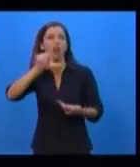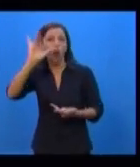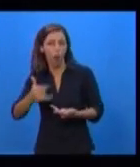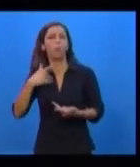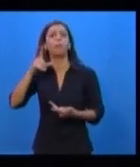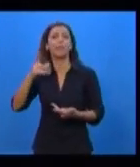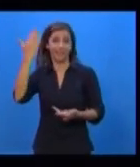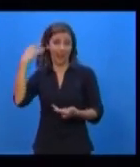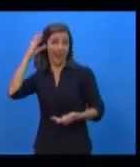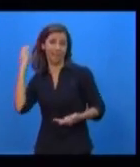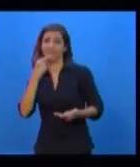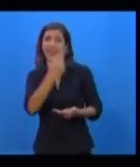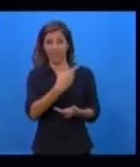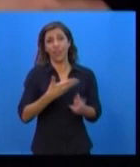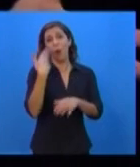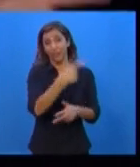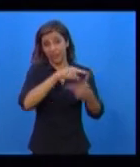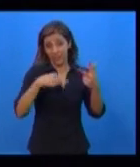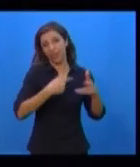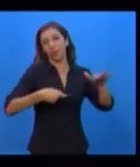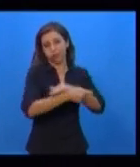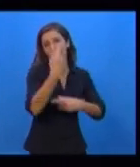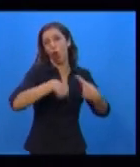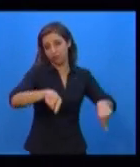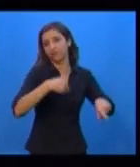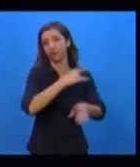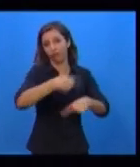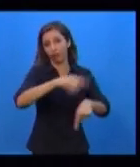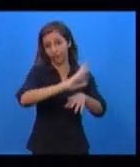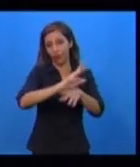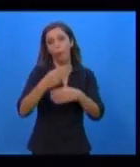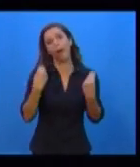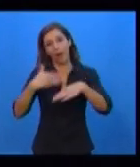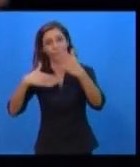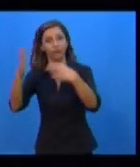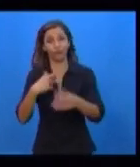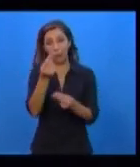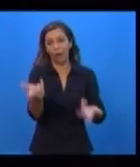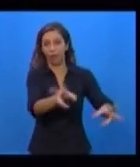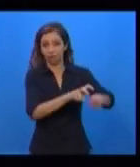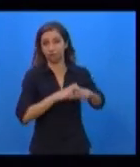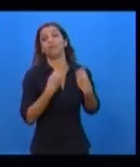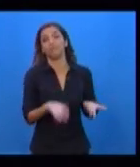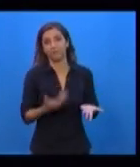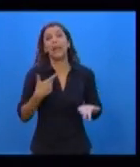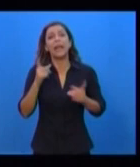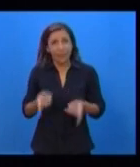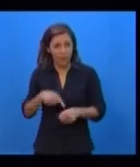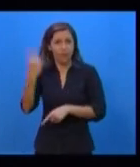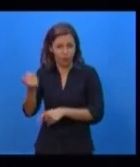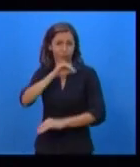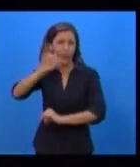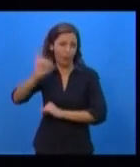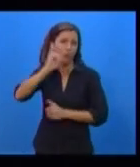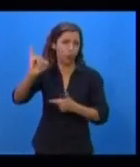renunció denunciando esto el jefe de gabiente fernández se quedó tres años más y se fue sin denunciar nada ellos son así